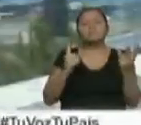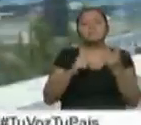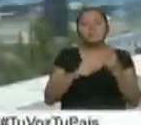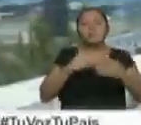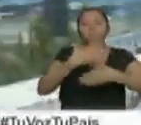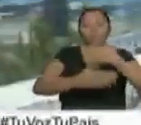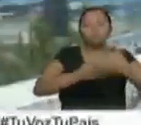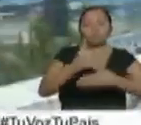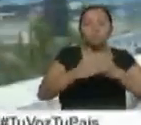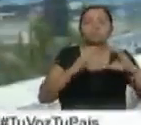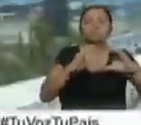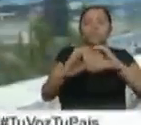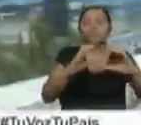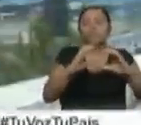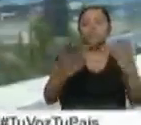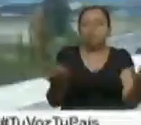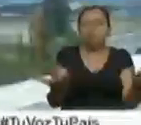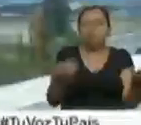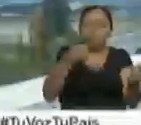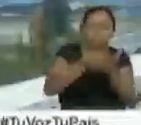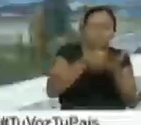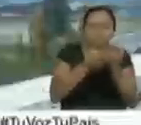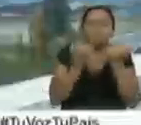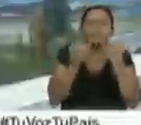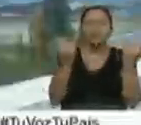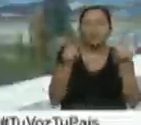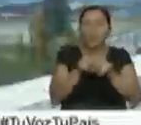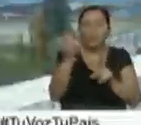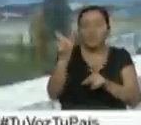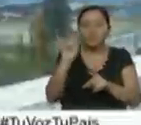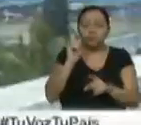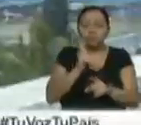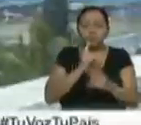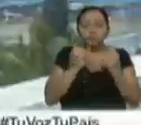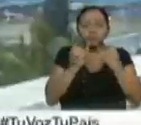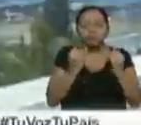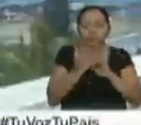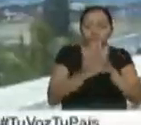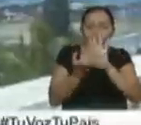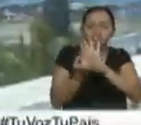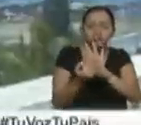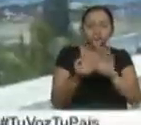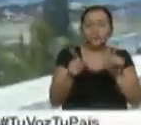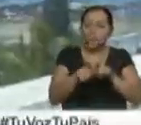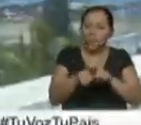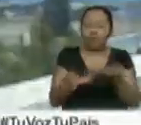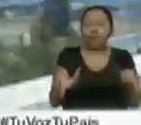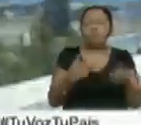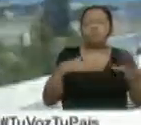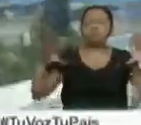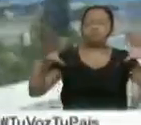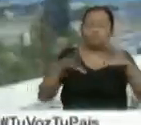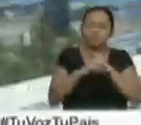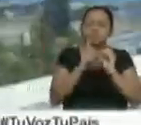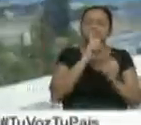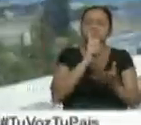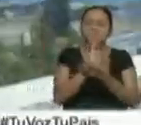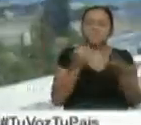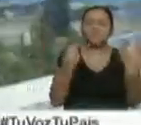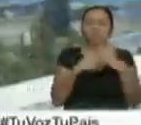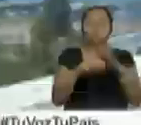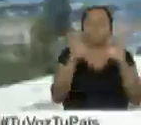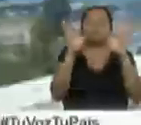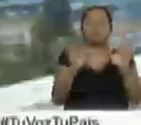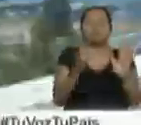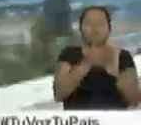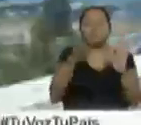a procesos de comunicación en su propia lengua, como en el caso de las personas sordas. En síntesis, ha habido una verdadera inclusión